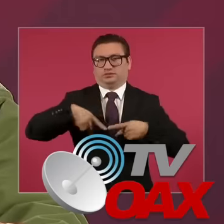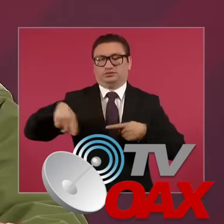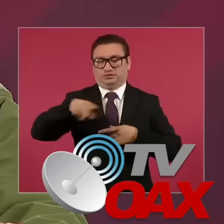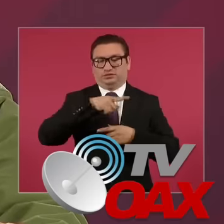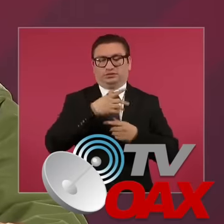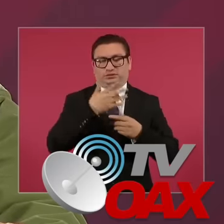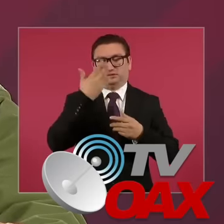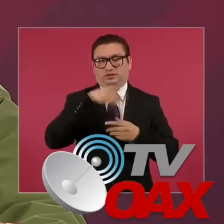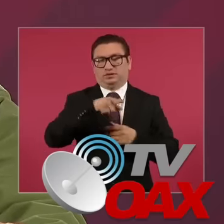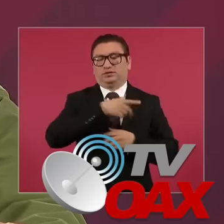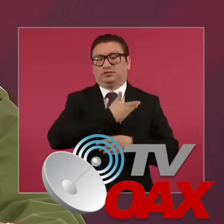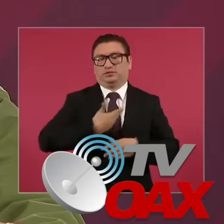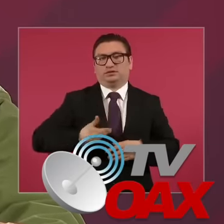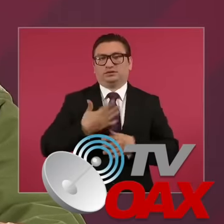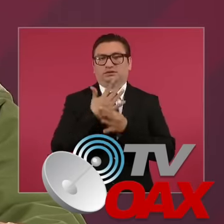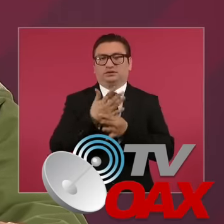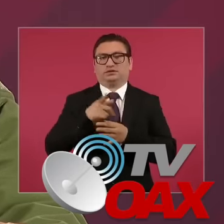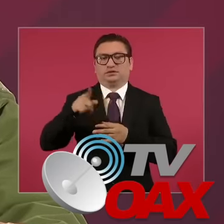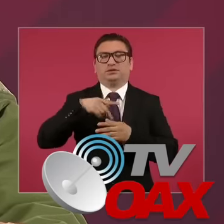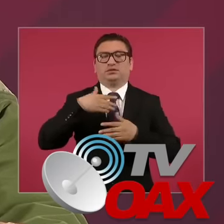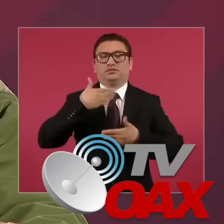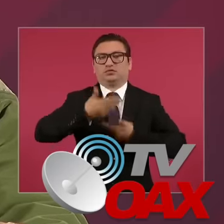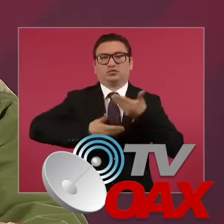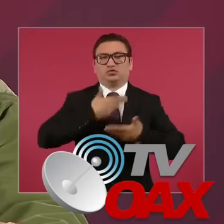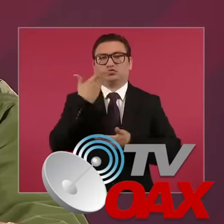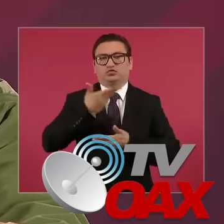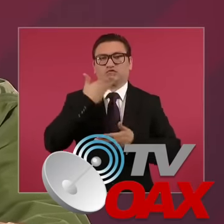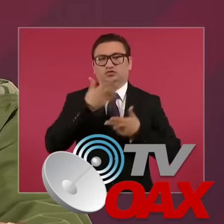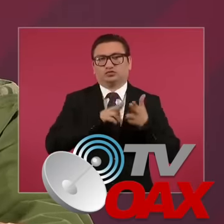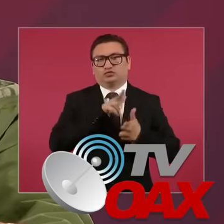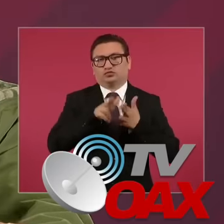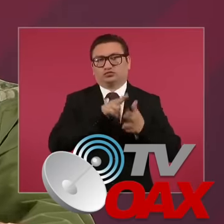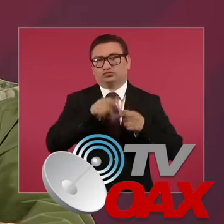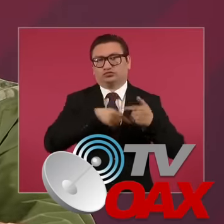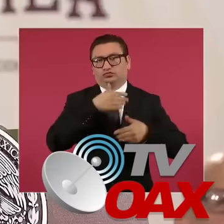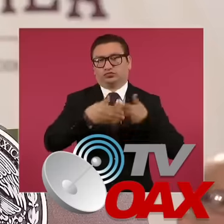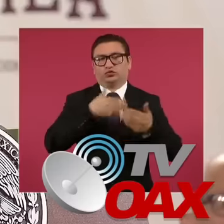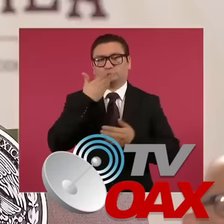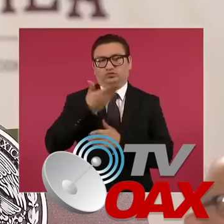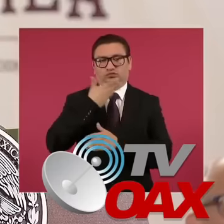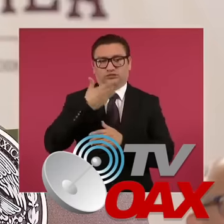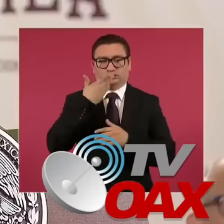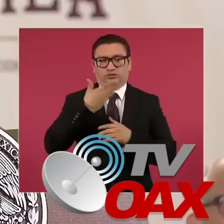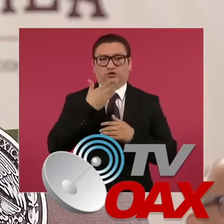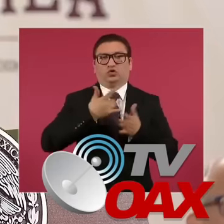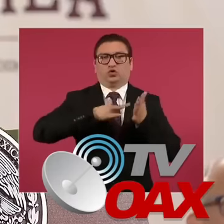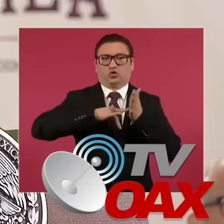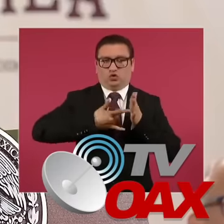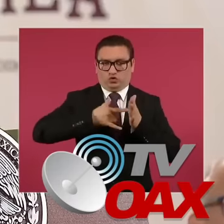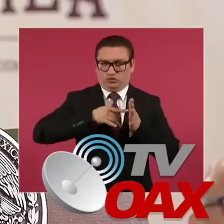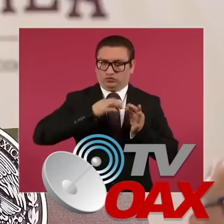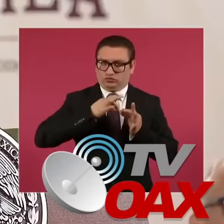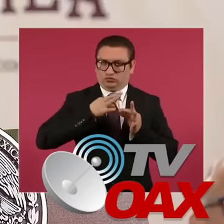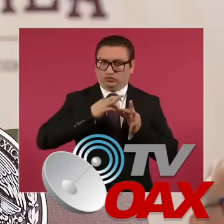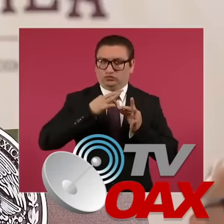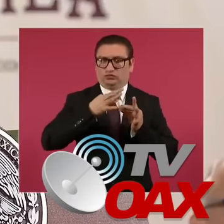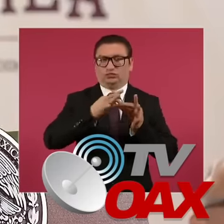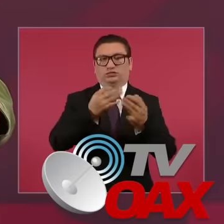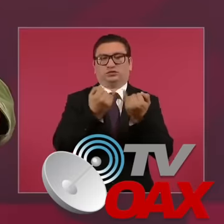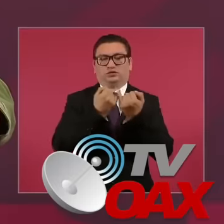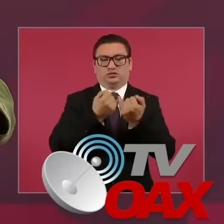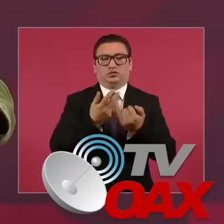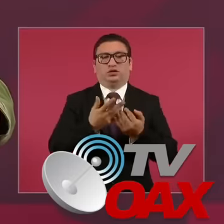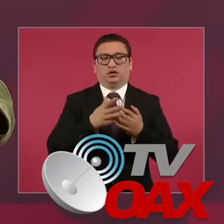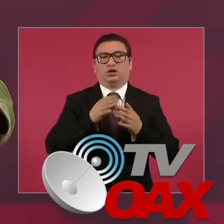presidente, es que la gente se acostumbre al movimiento de los trenes. Vamos a ir con horarios específicos,